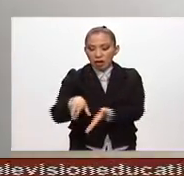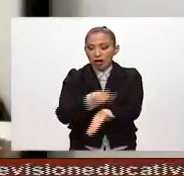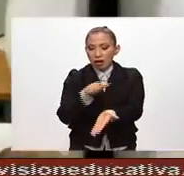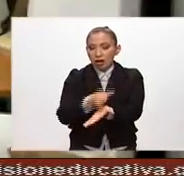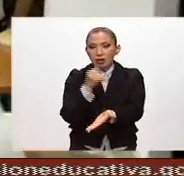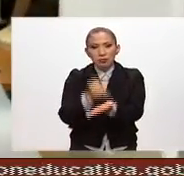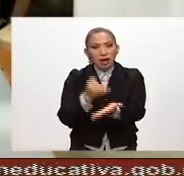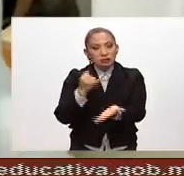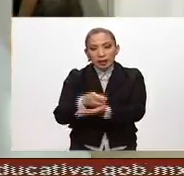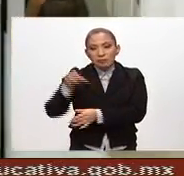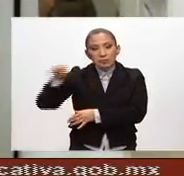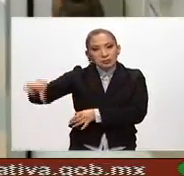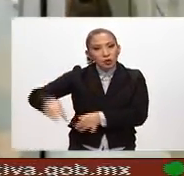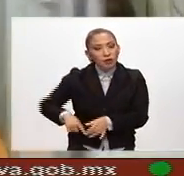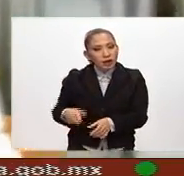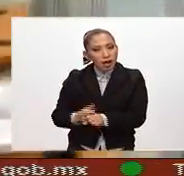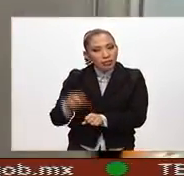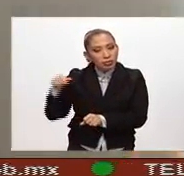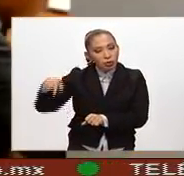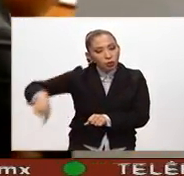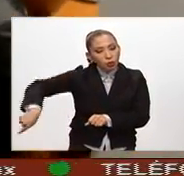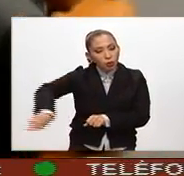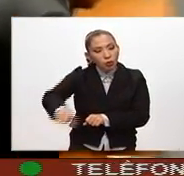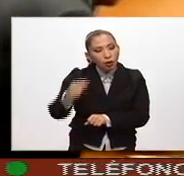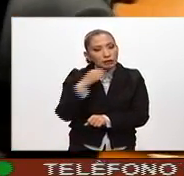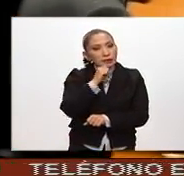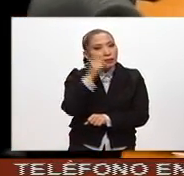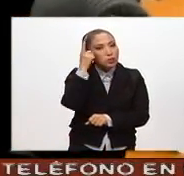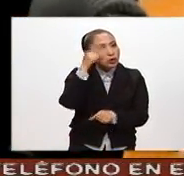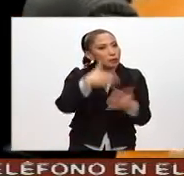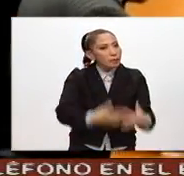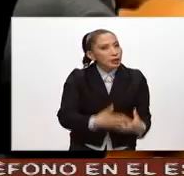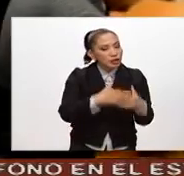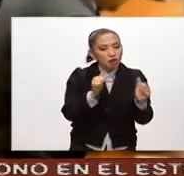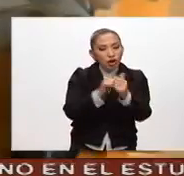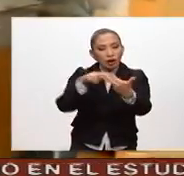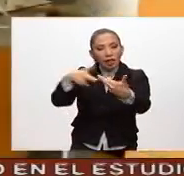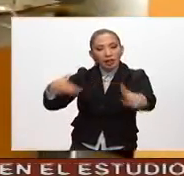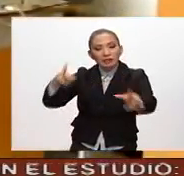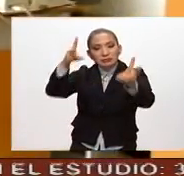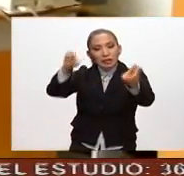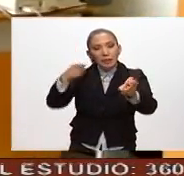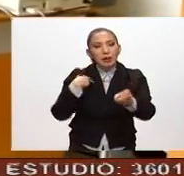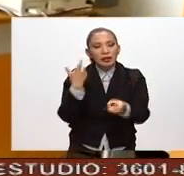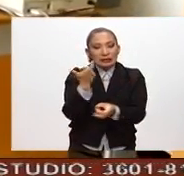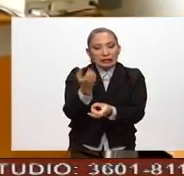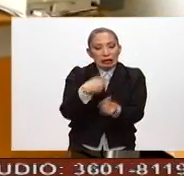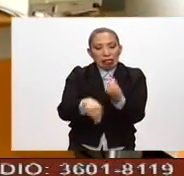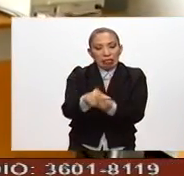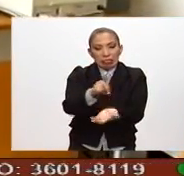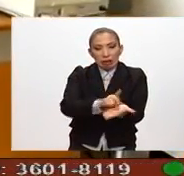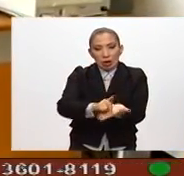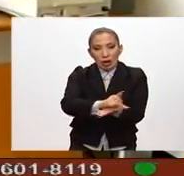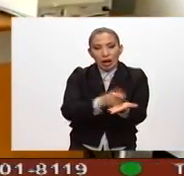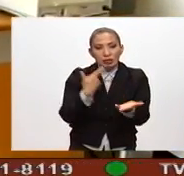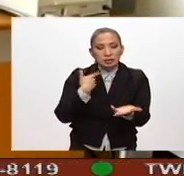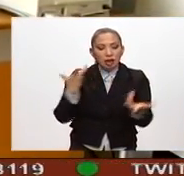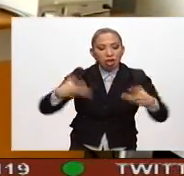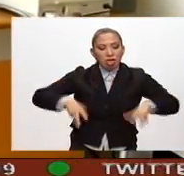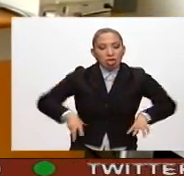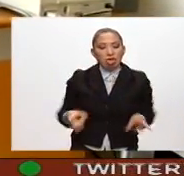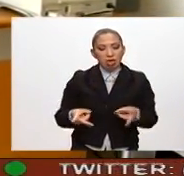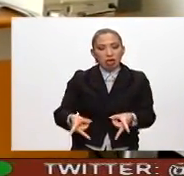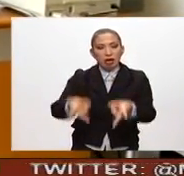a personas ligadas al gobernador, entre ellos empresarios vinculados a casos de lavado de dinero y